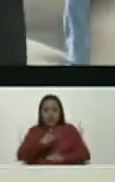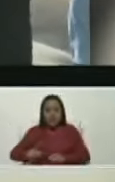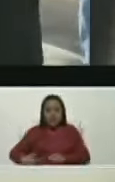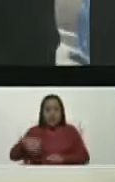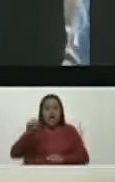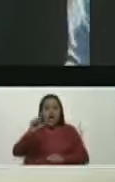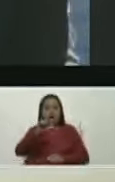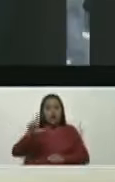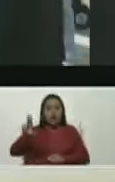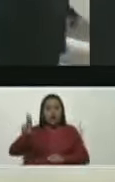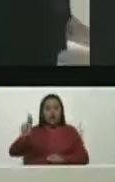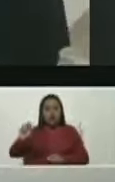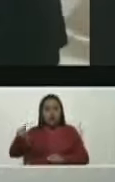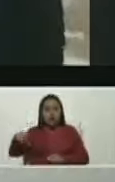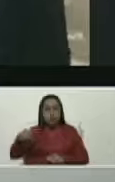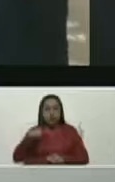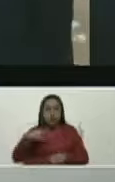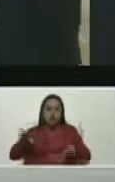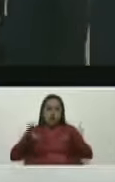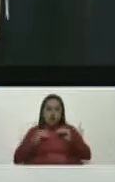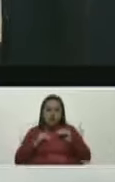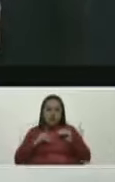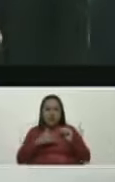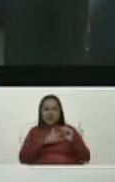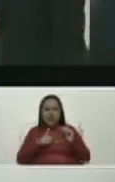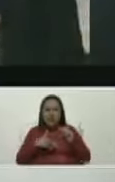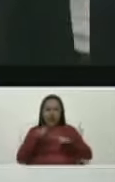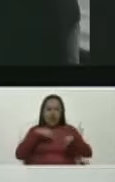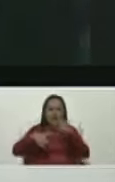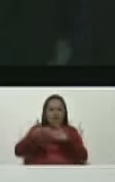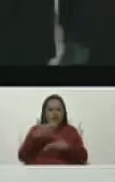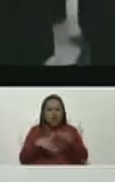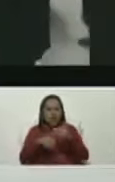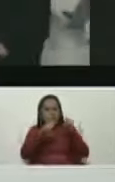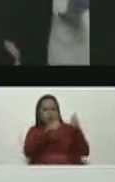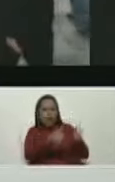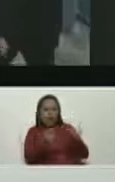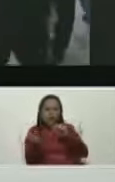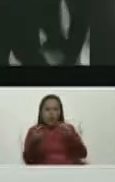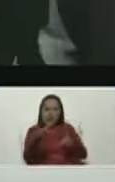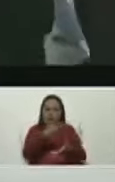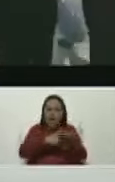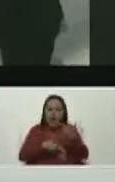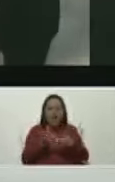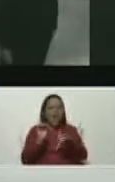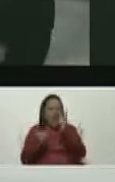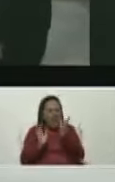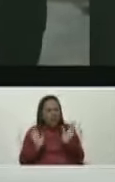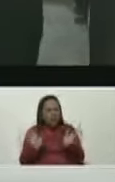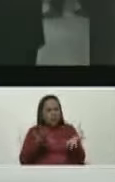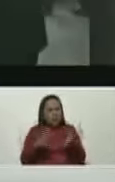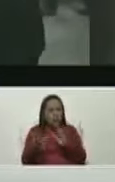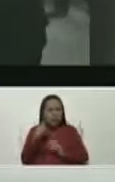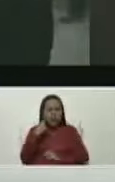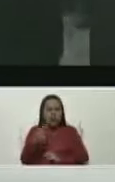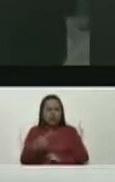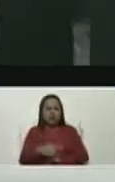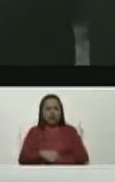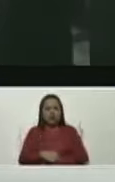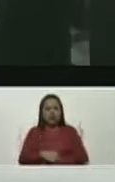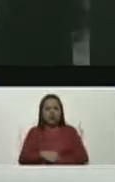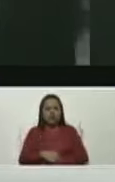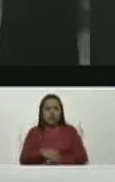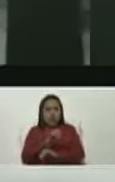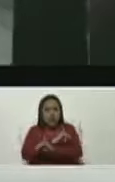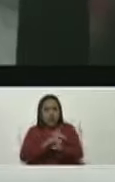Alhut, lo reconozco. Y quiero tener relaciones civilizadas y de diálogo con usted. Algo así le dije. Y